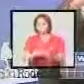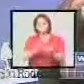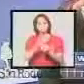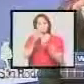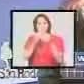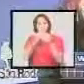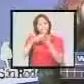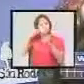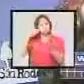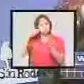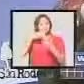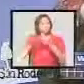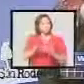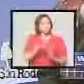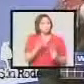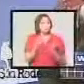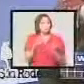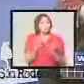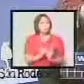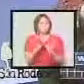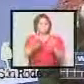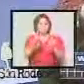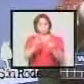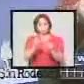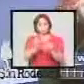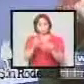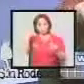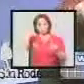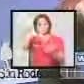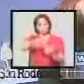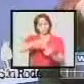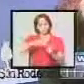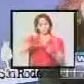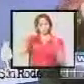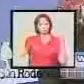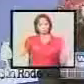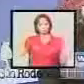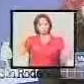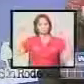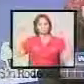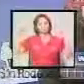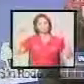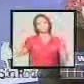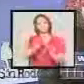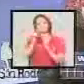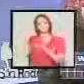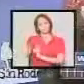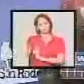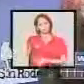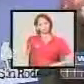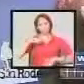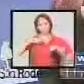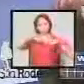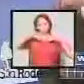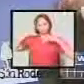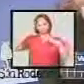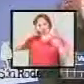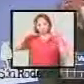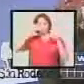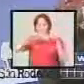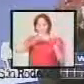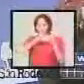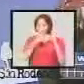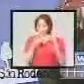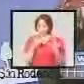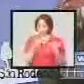también aprender, y en algunas oportunidades hasta lograr con el conocimiento adquirido solucionar algunos de los